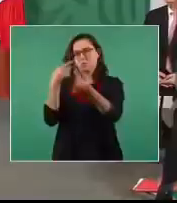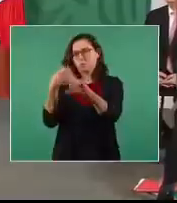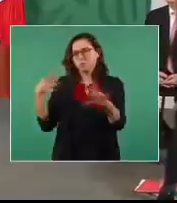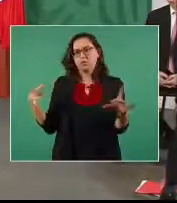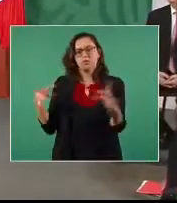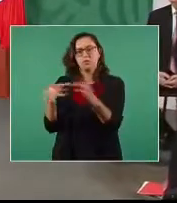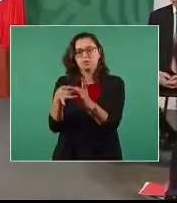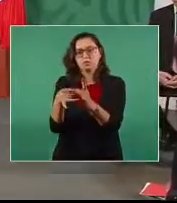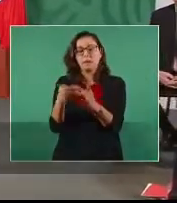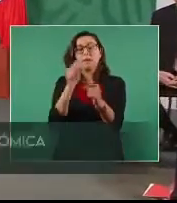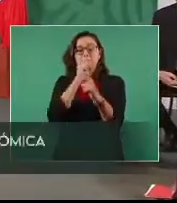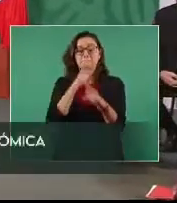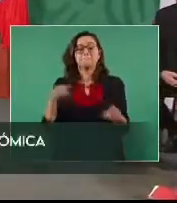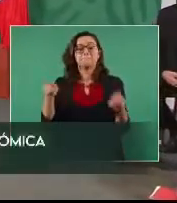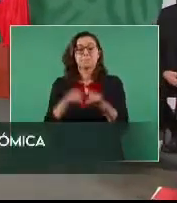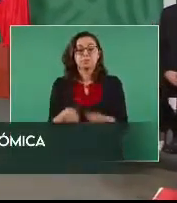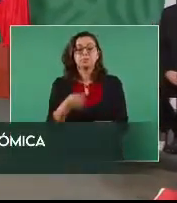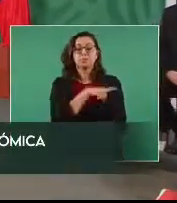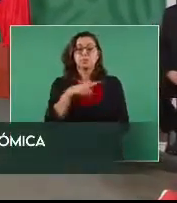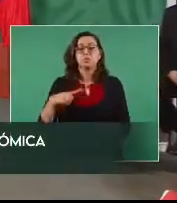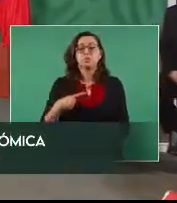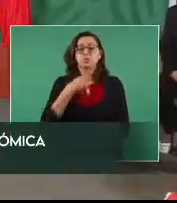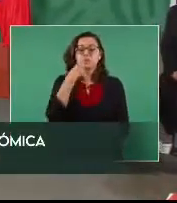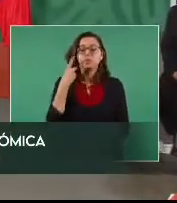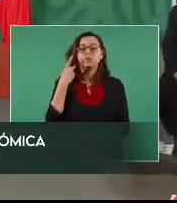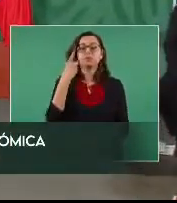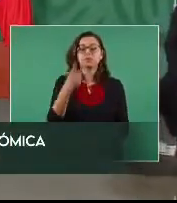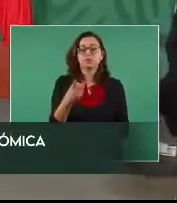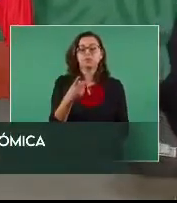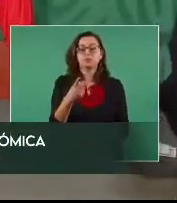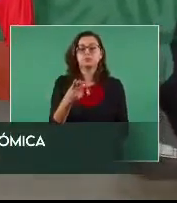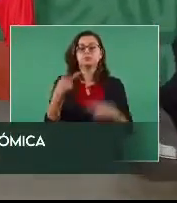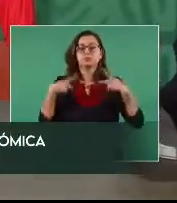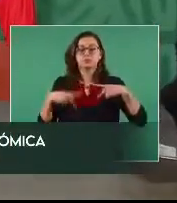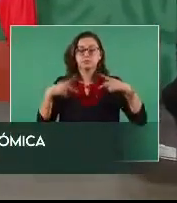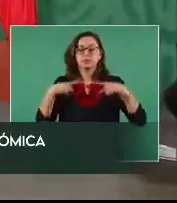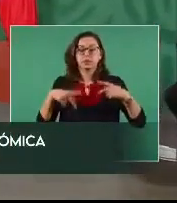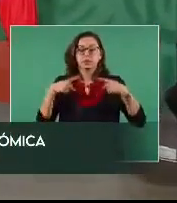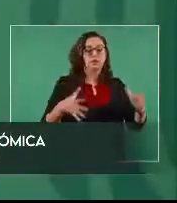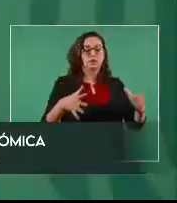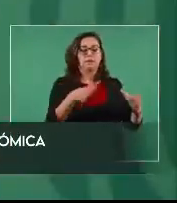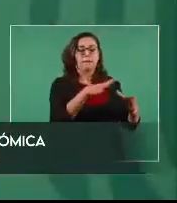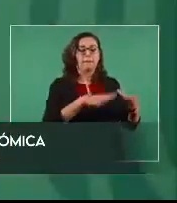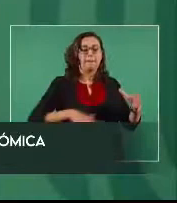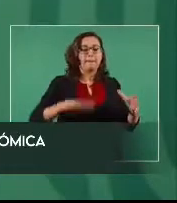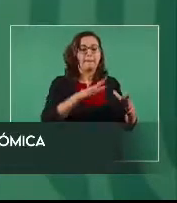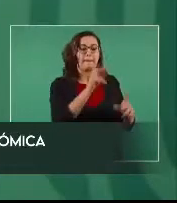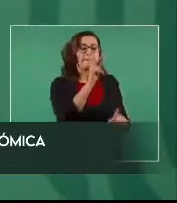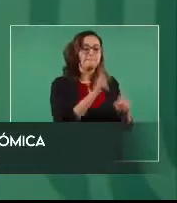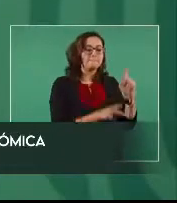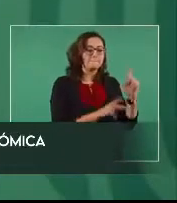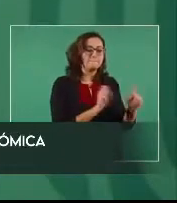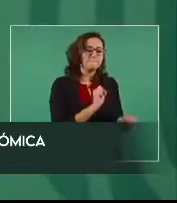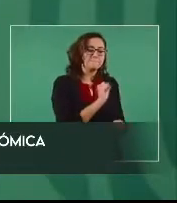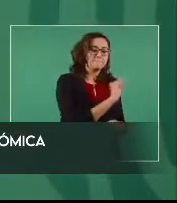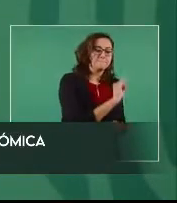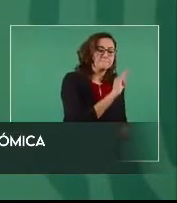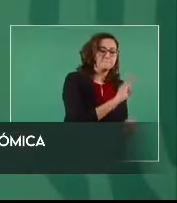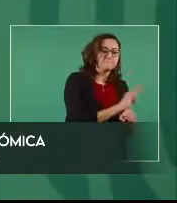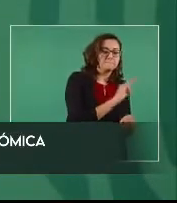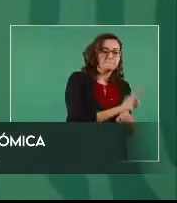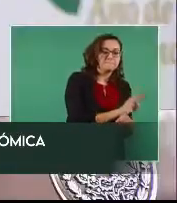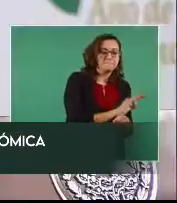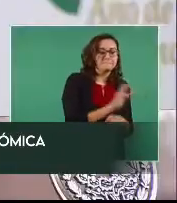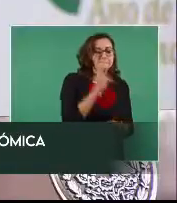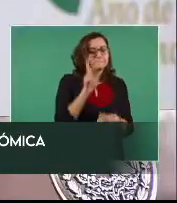El presidente Andrés Manuel López Obrador se dijo hoy satisfecho con lo alcanzado en su gobierno y destacó la franca recuperación económica